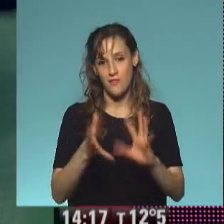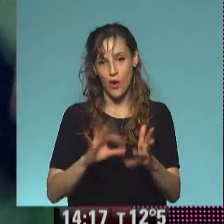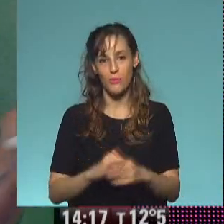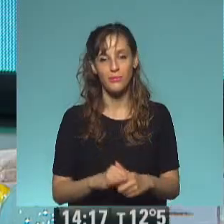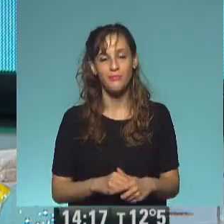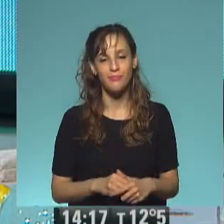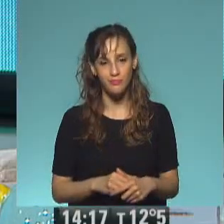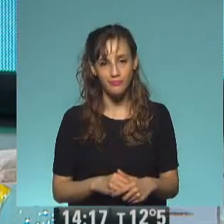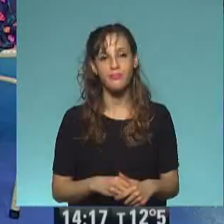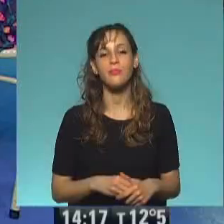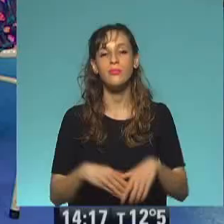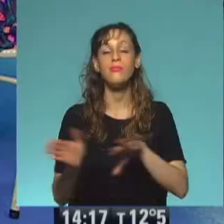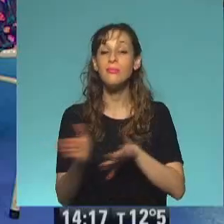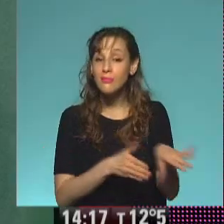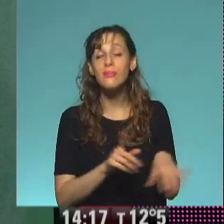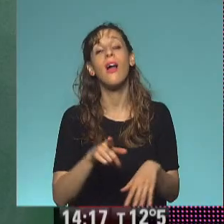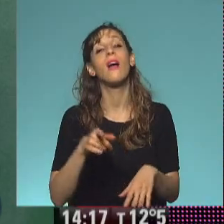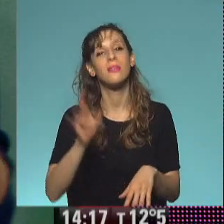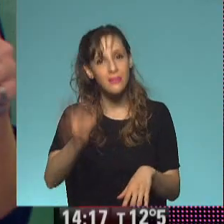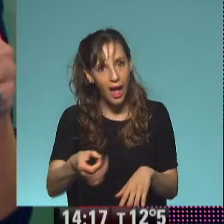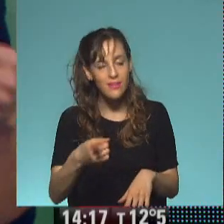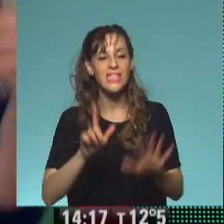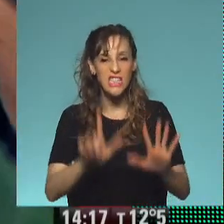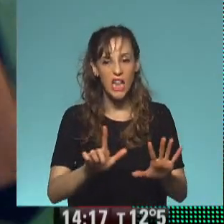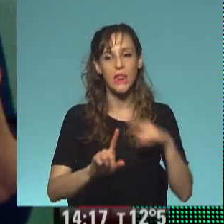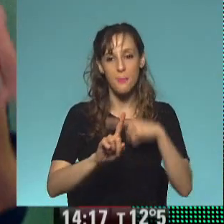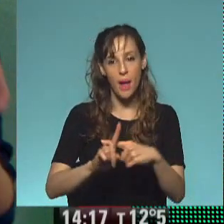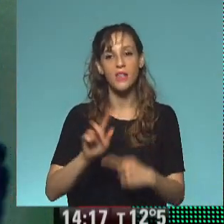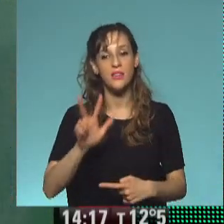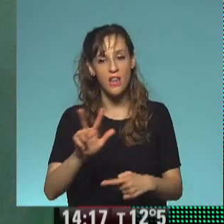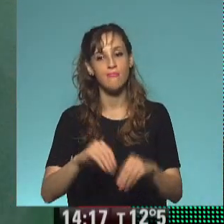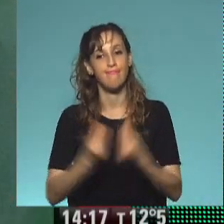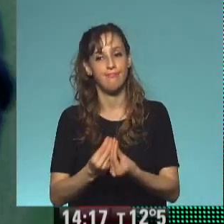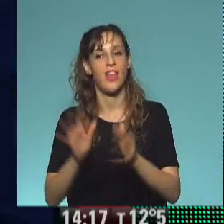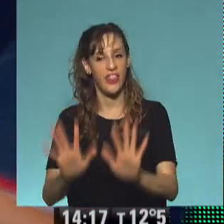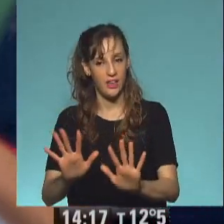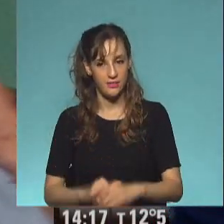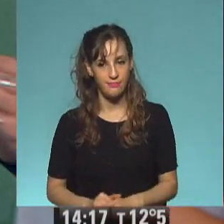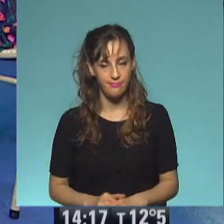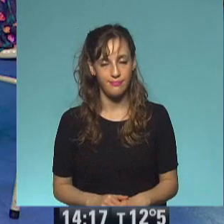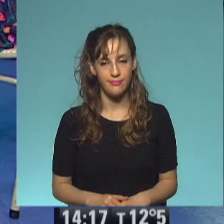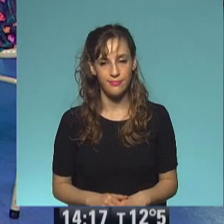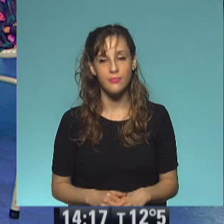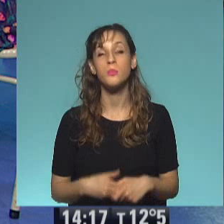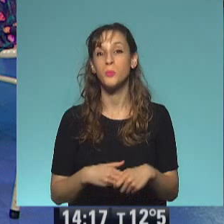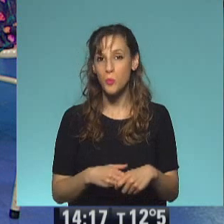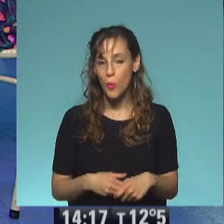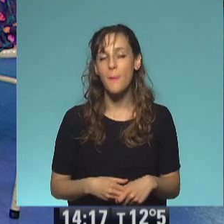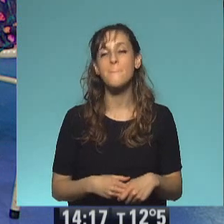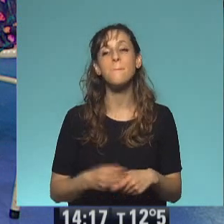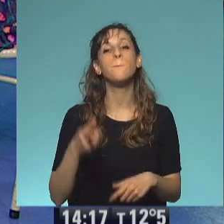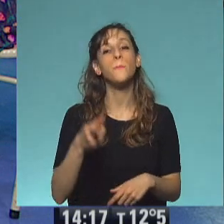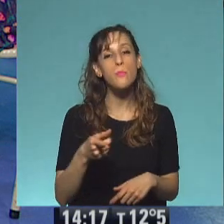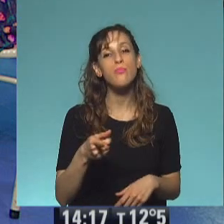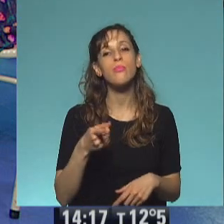así. Bien. Ya se sabía que 7 más 3 daba 10, entonces le ayudaba a resolver este problema. Bueno. Esta amiga